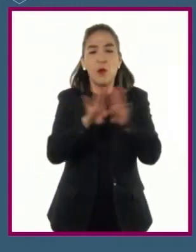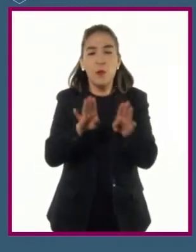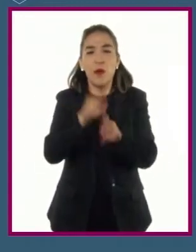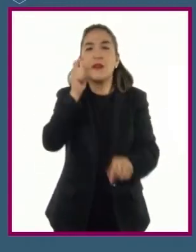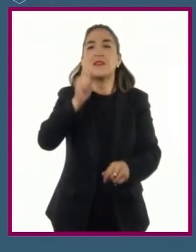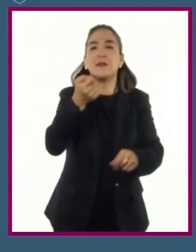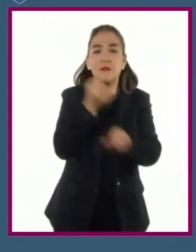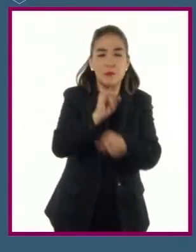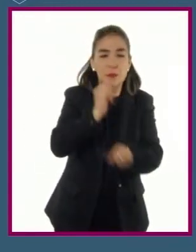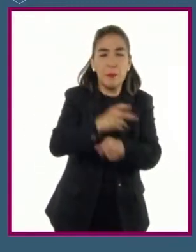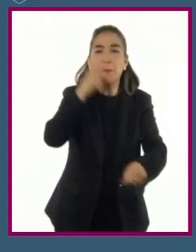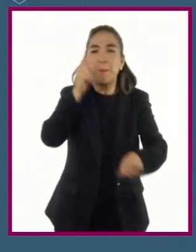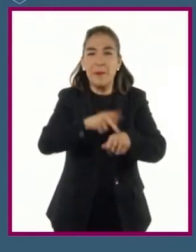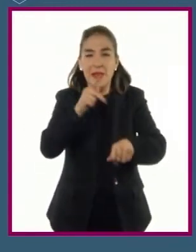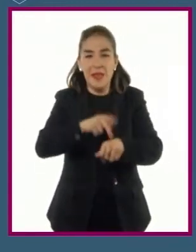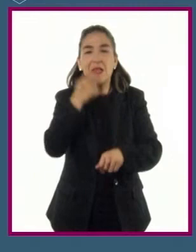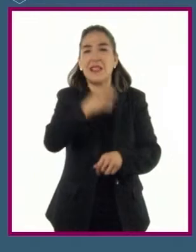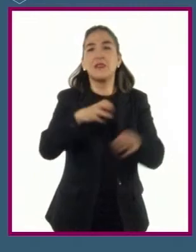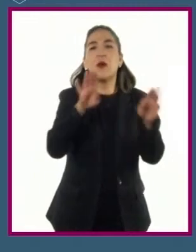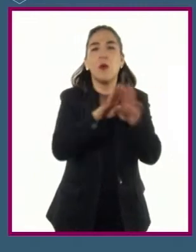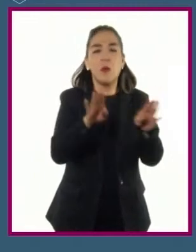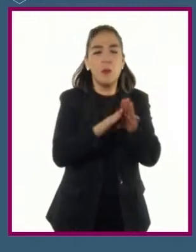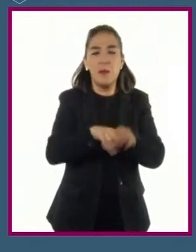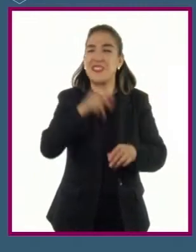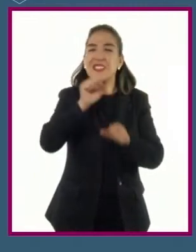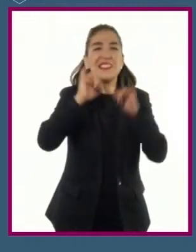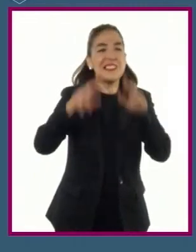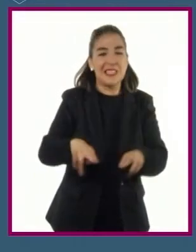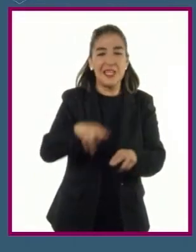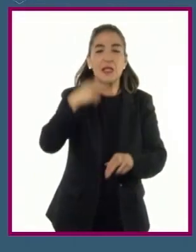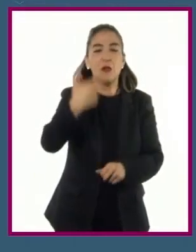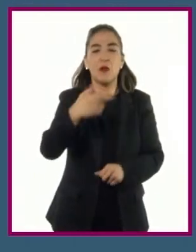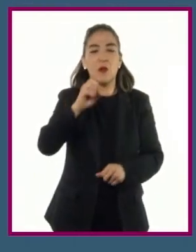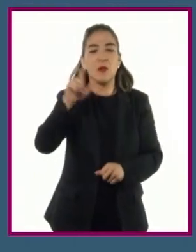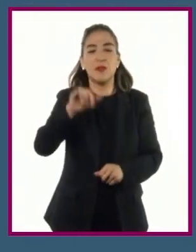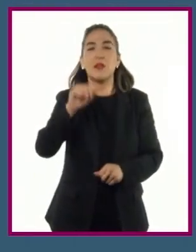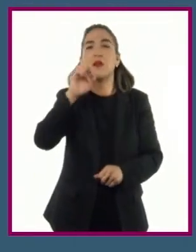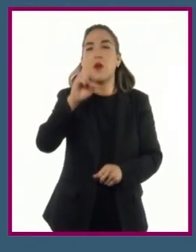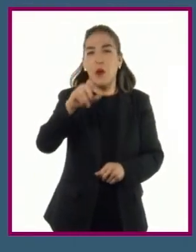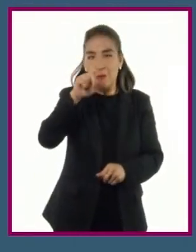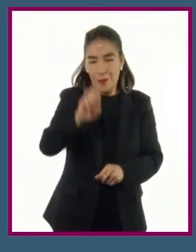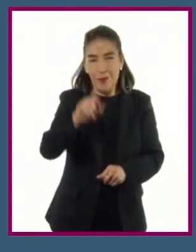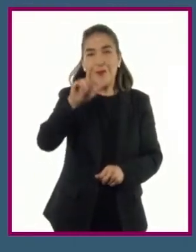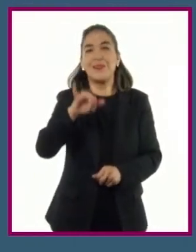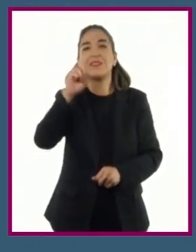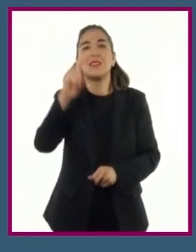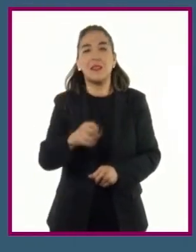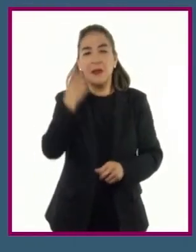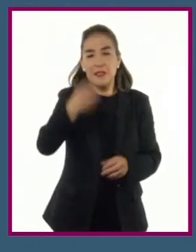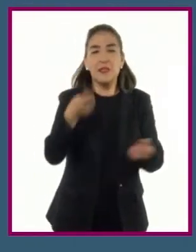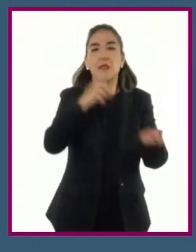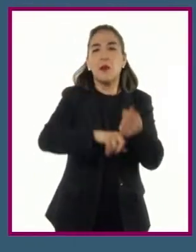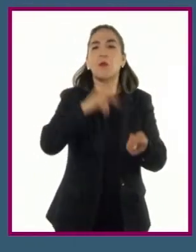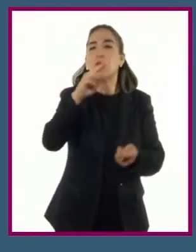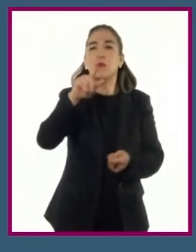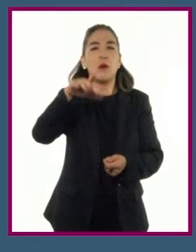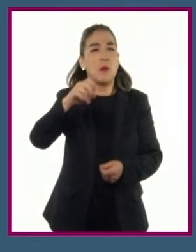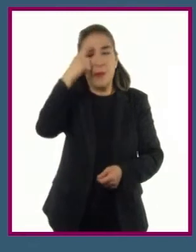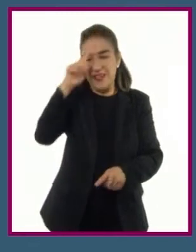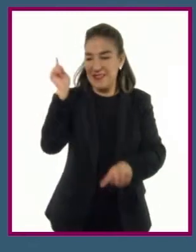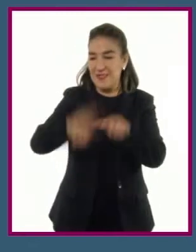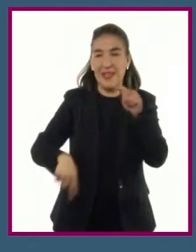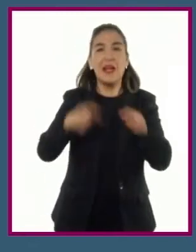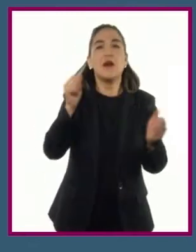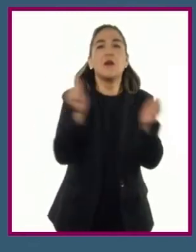sin óxido de plomo, ya que sin este no ocasiona ningún daño. En la etapa de desarrollo, llevarán a cabo todo